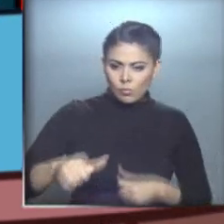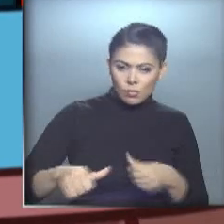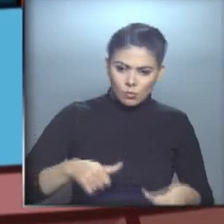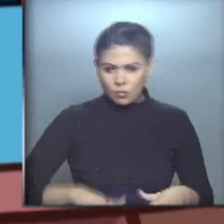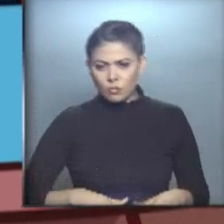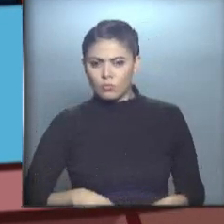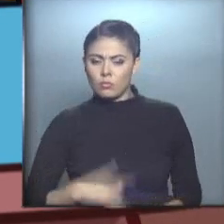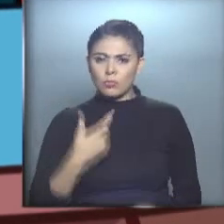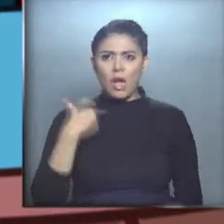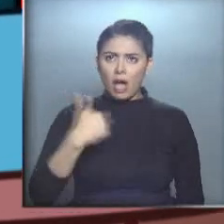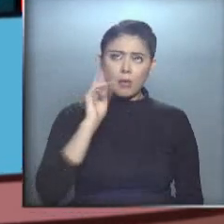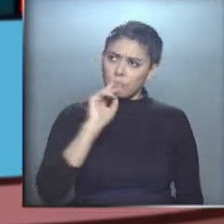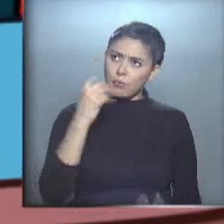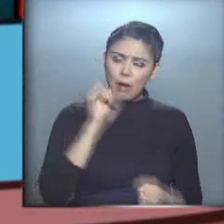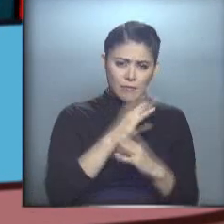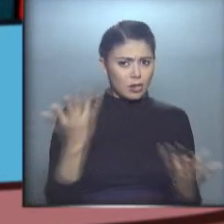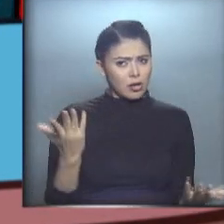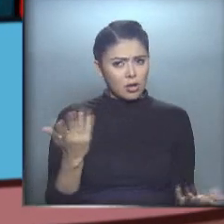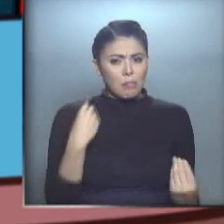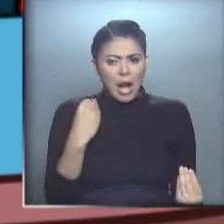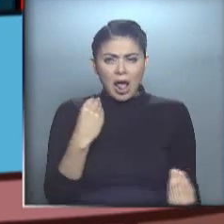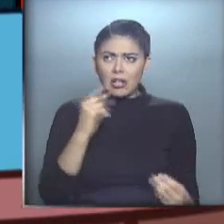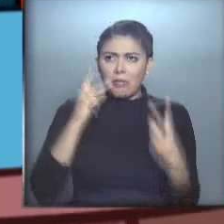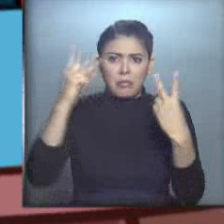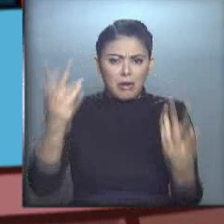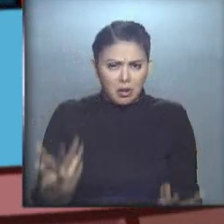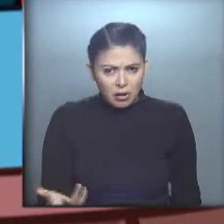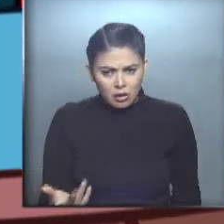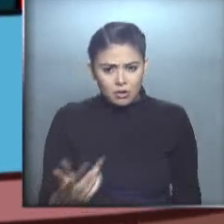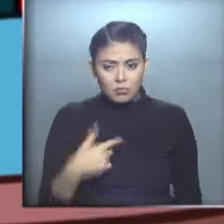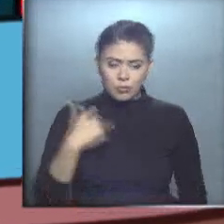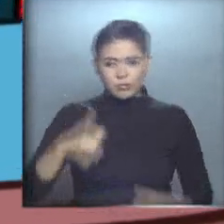De aquí se ven perfectamente. No veo la necesidad. Además,